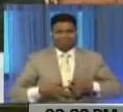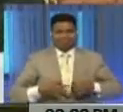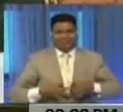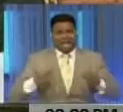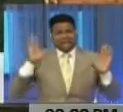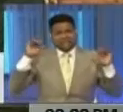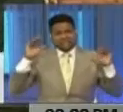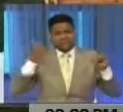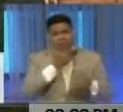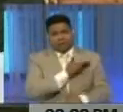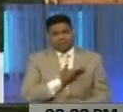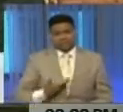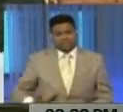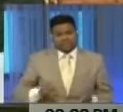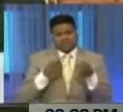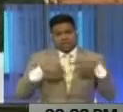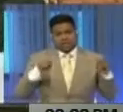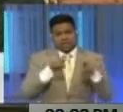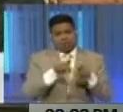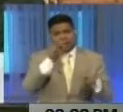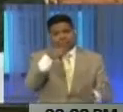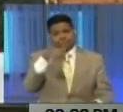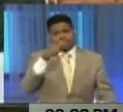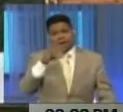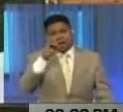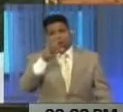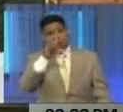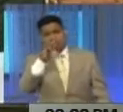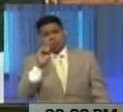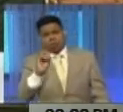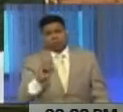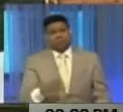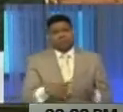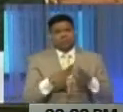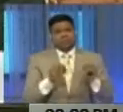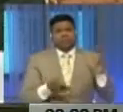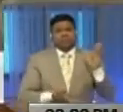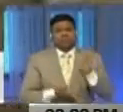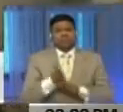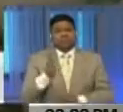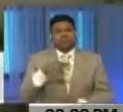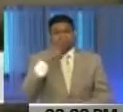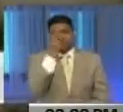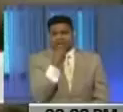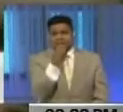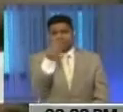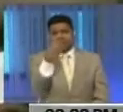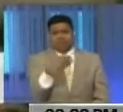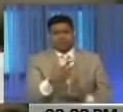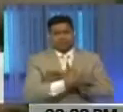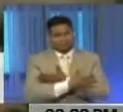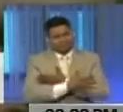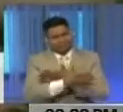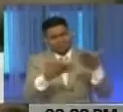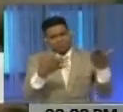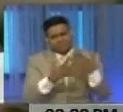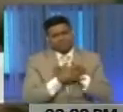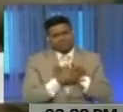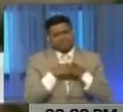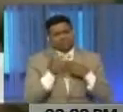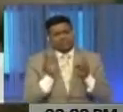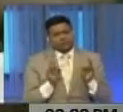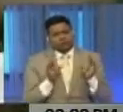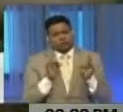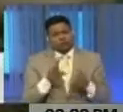Medina. Igualmente a Paolo Massa, agregado comercial de la República Italiana, y toda nuestra solidaridad con Italia. Qué dolor ver las